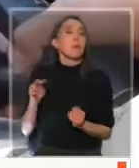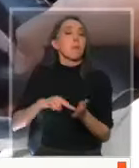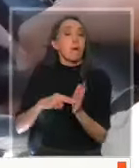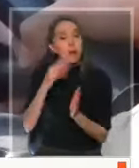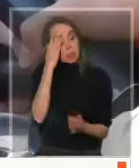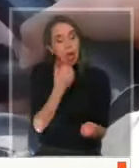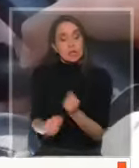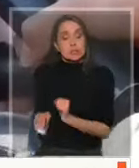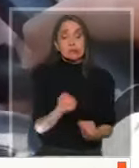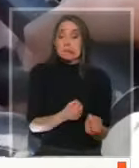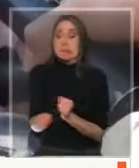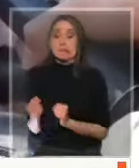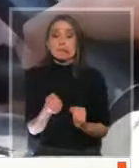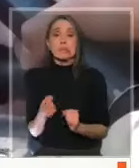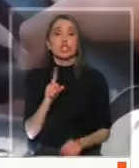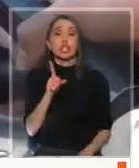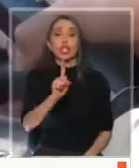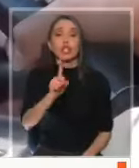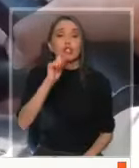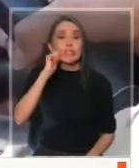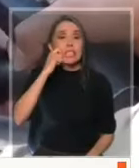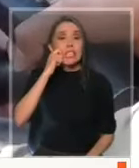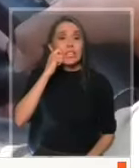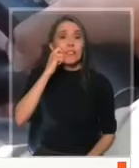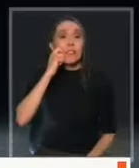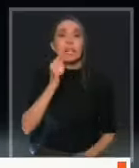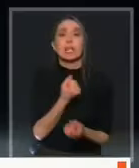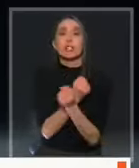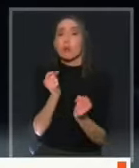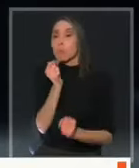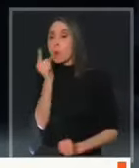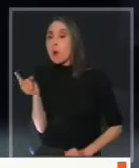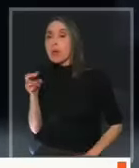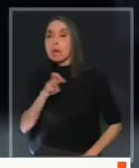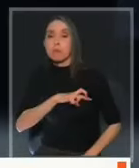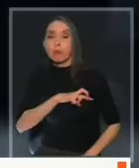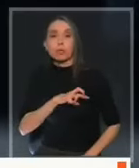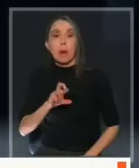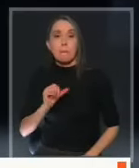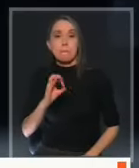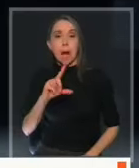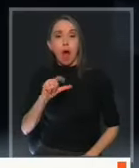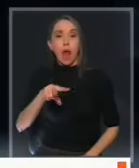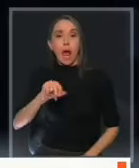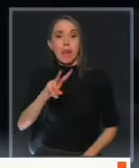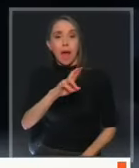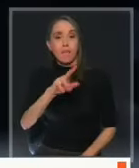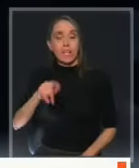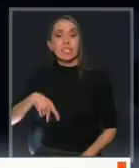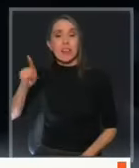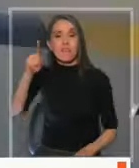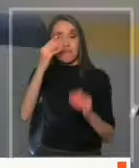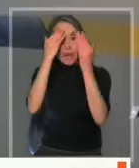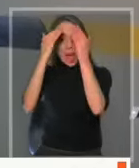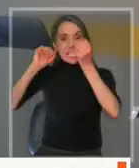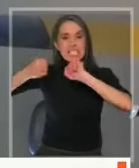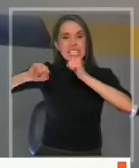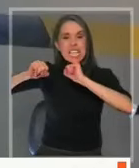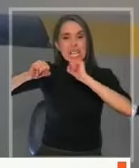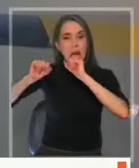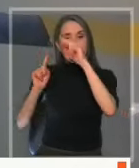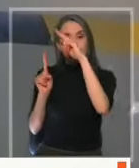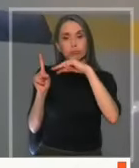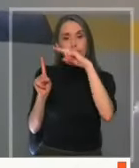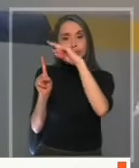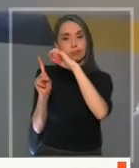no significa especialmente una situación de inimputabilidad. Paola Navarrete será sometida a peritajes psiquiátricos. Se